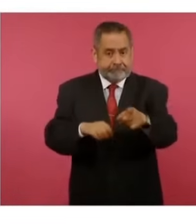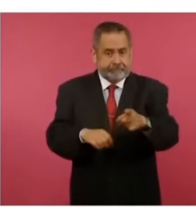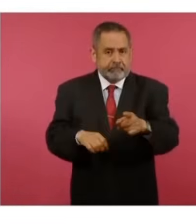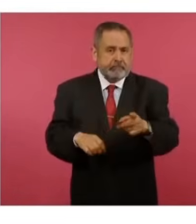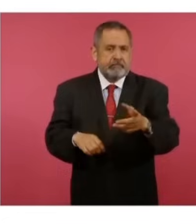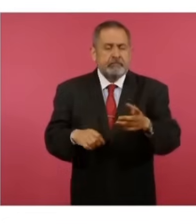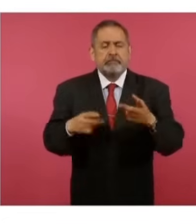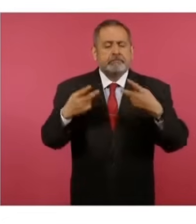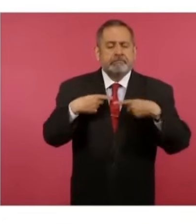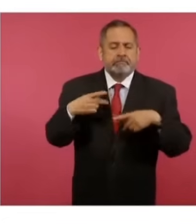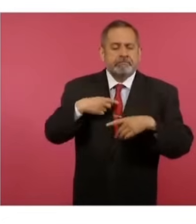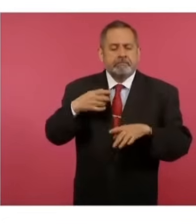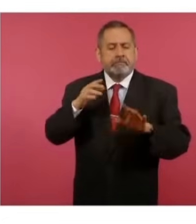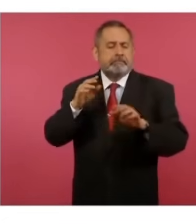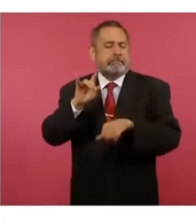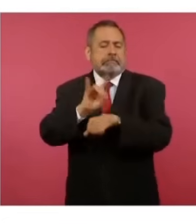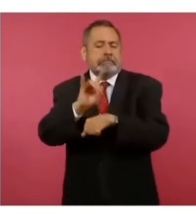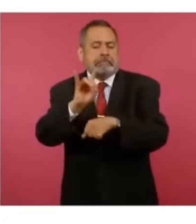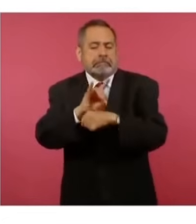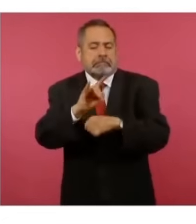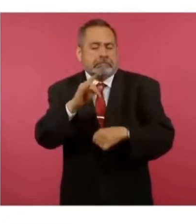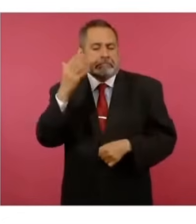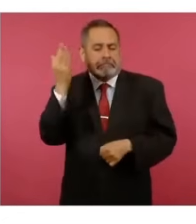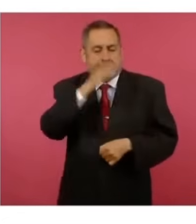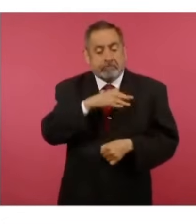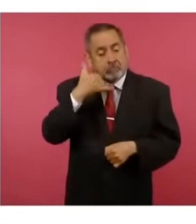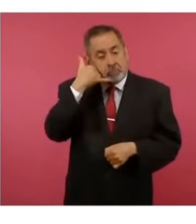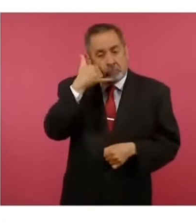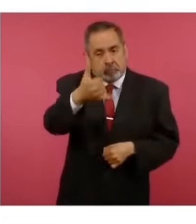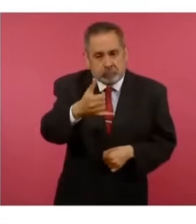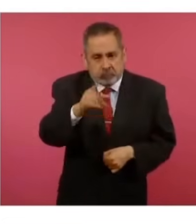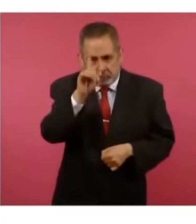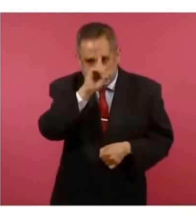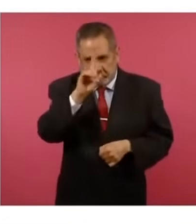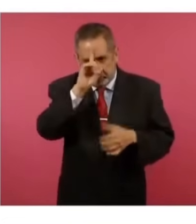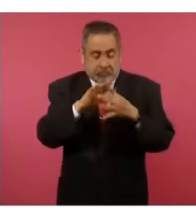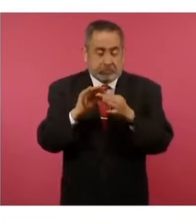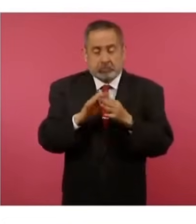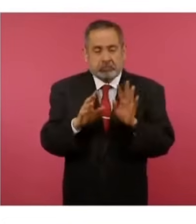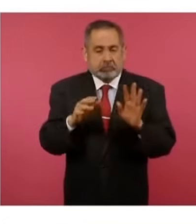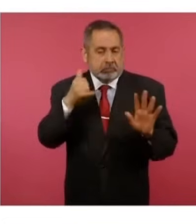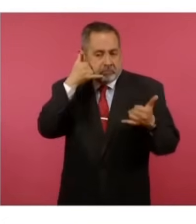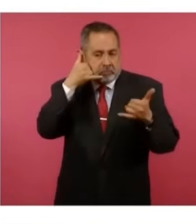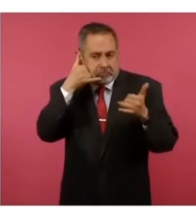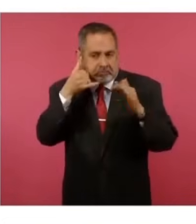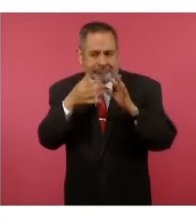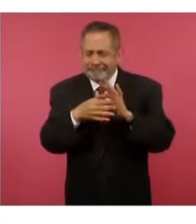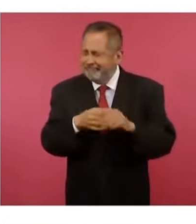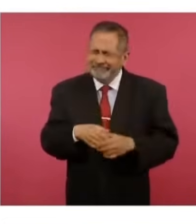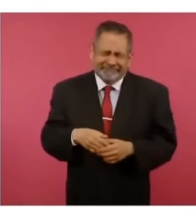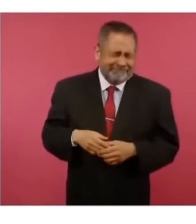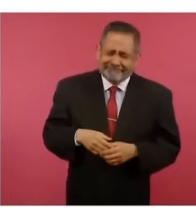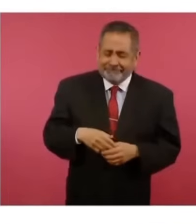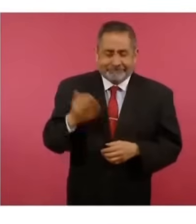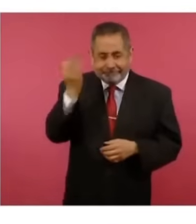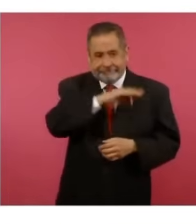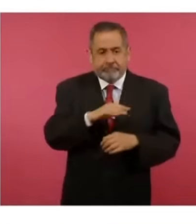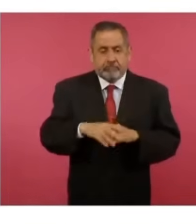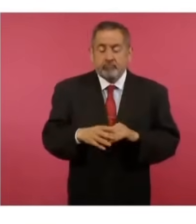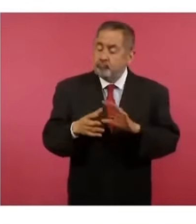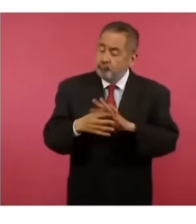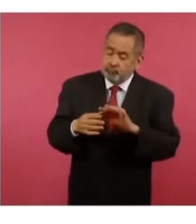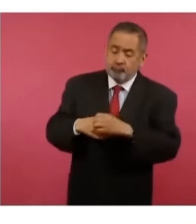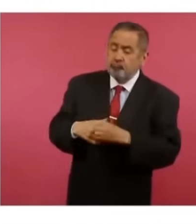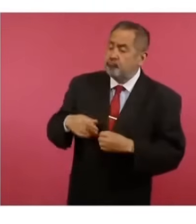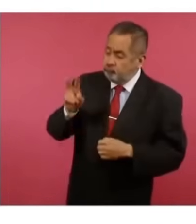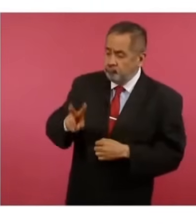se comunica para asesorarlo, porque como uno mete su nombre, su número de teléfono, hacen contacto y les dicen